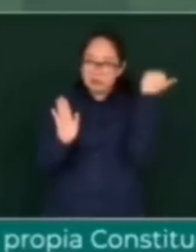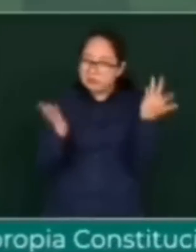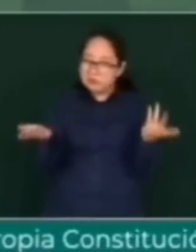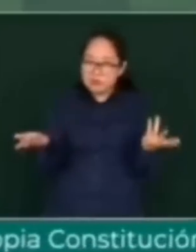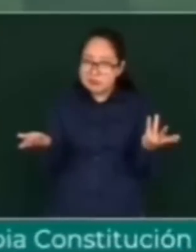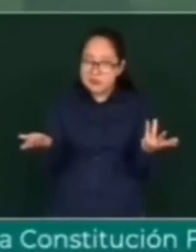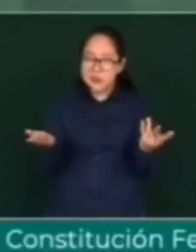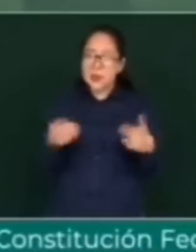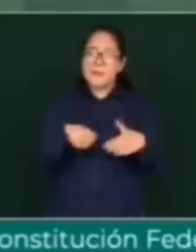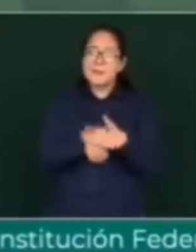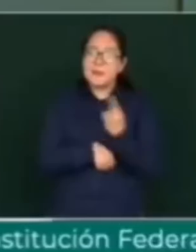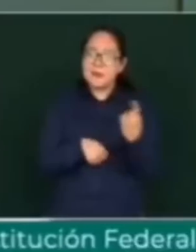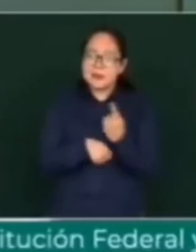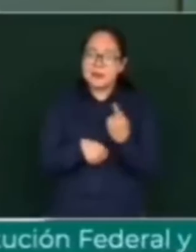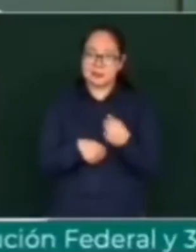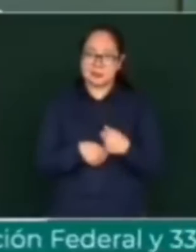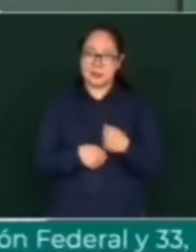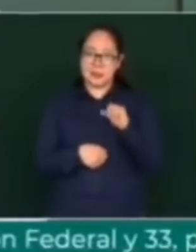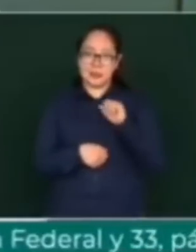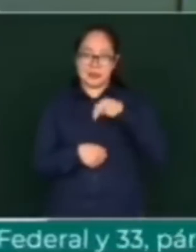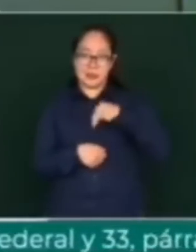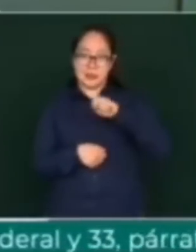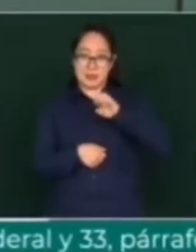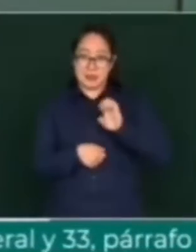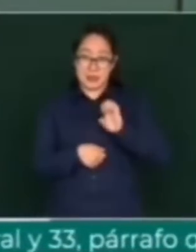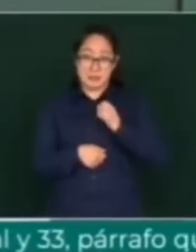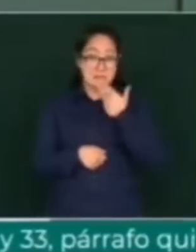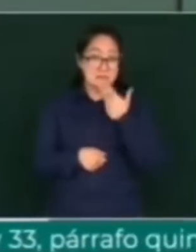está actuando de manera antidemocrática.